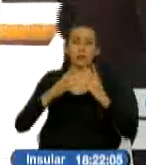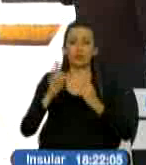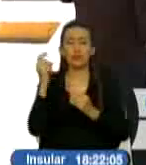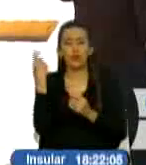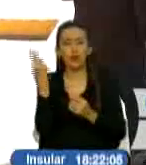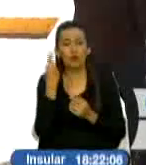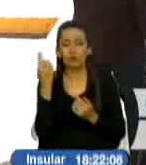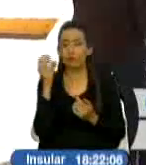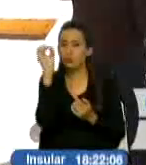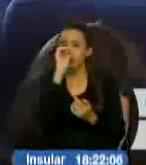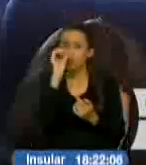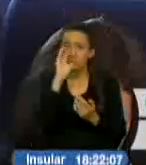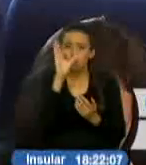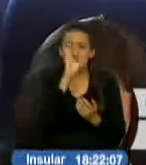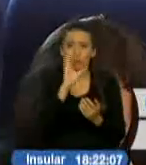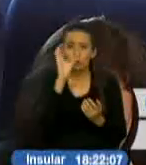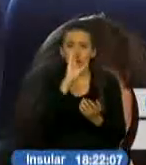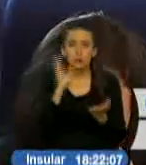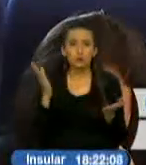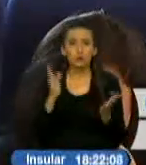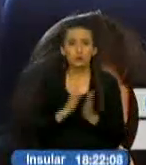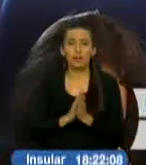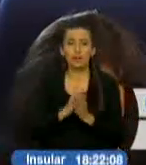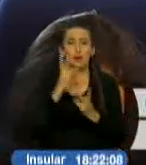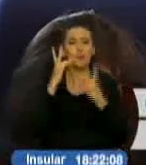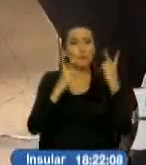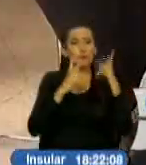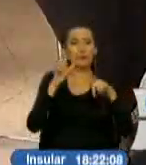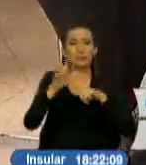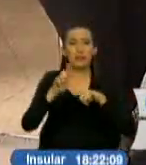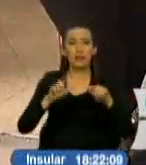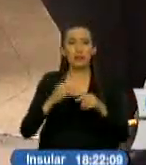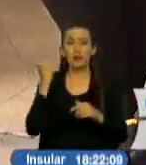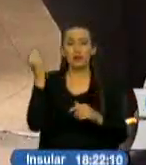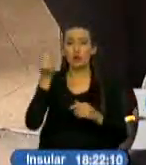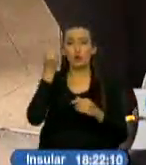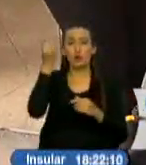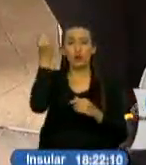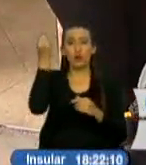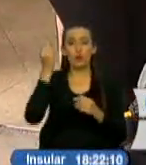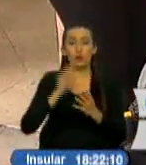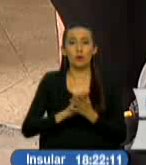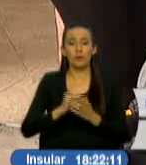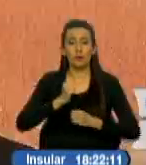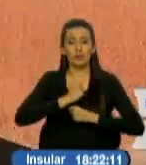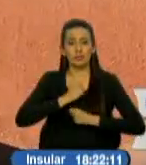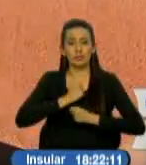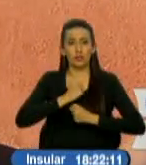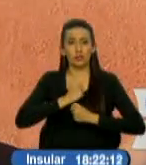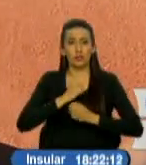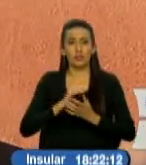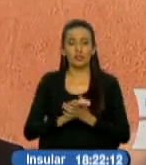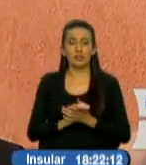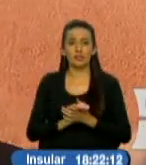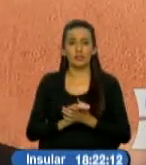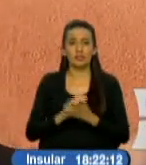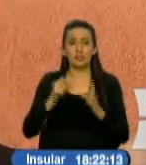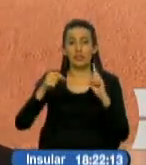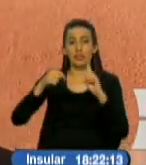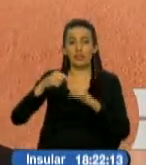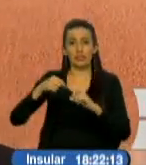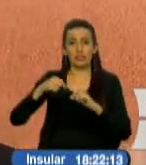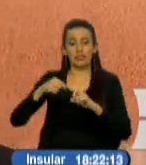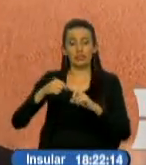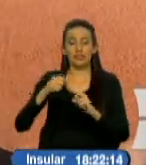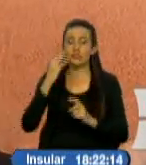las bondades naturales del Ecuador, como ya lo vienen haciendo estos jóvenes turistas que llegaron de Canadá y Holanda. Quito es